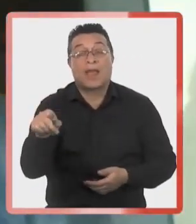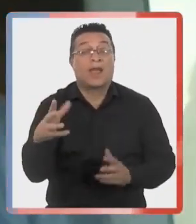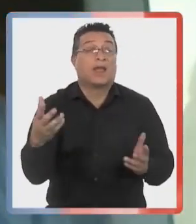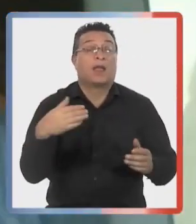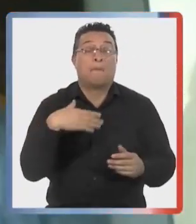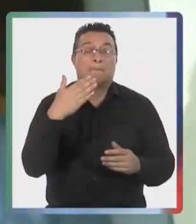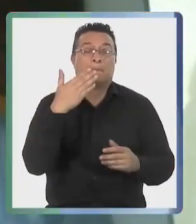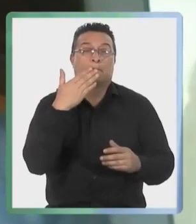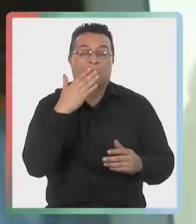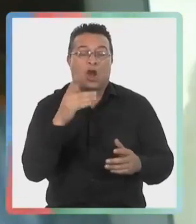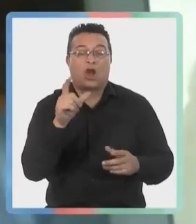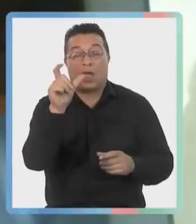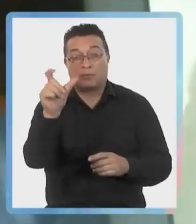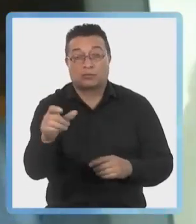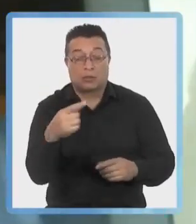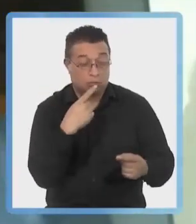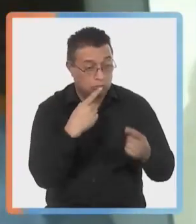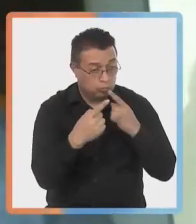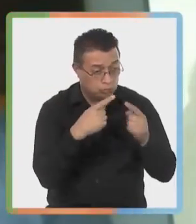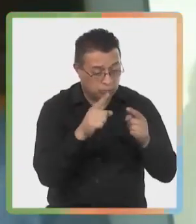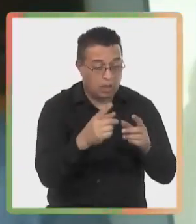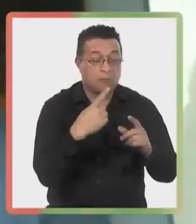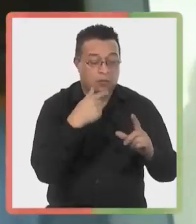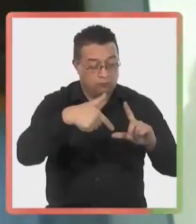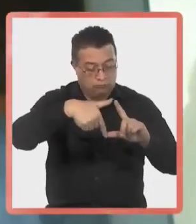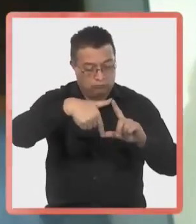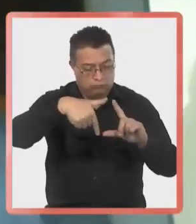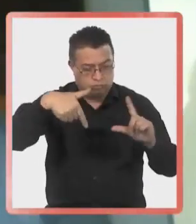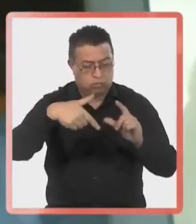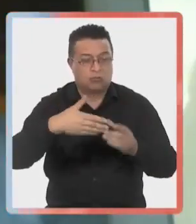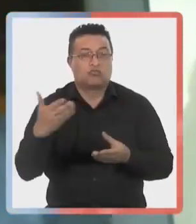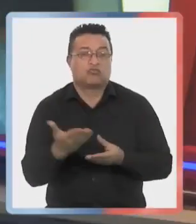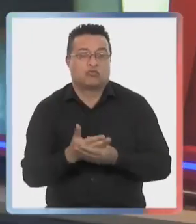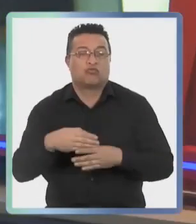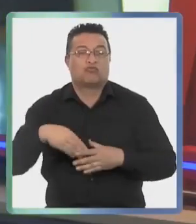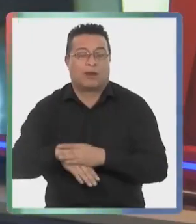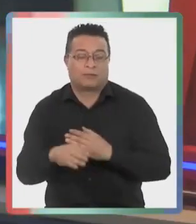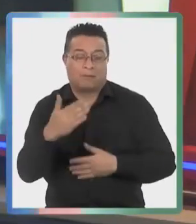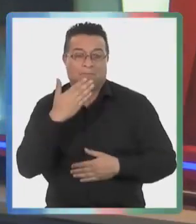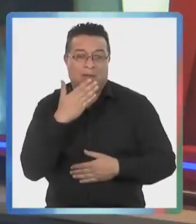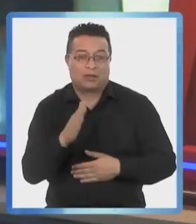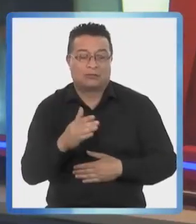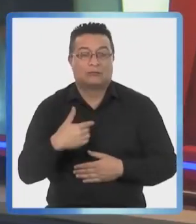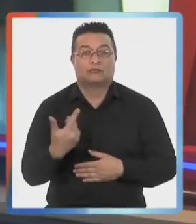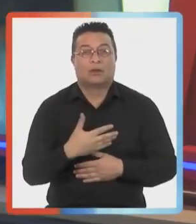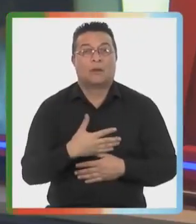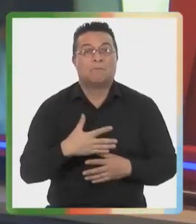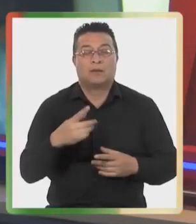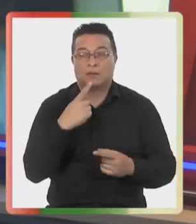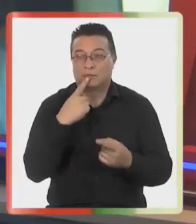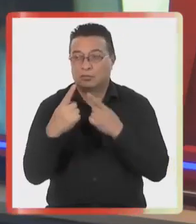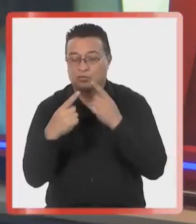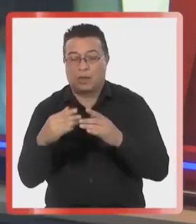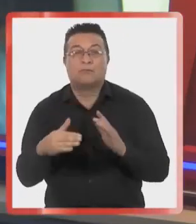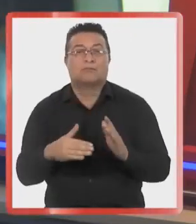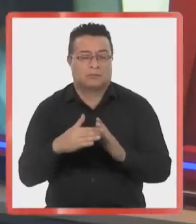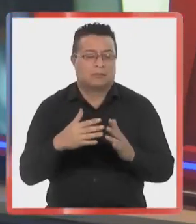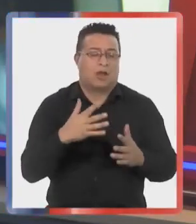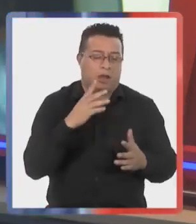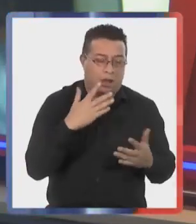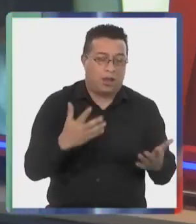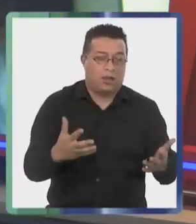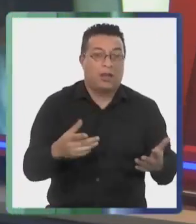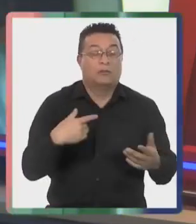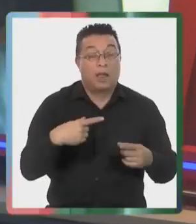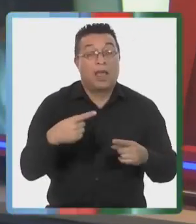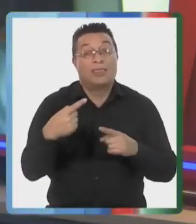obviamente es mejor que la persona, una vez que consulte, guarde sus datos. Nosotros tenemos más consultas que los electores, digamos,